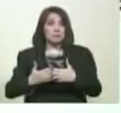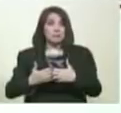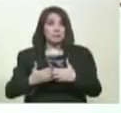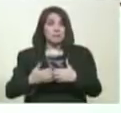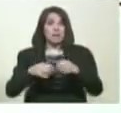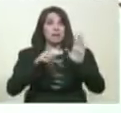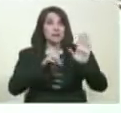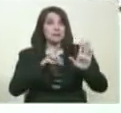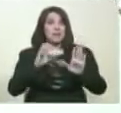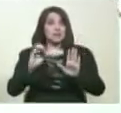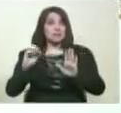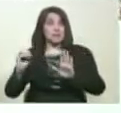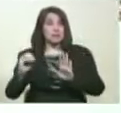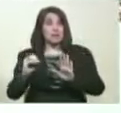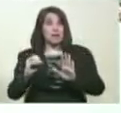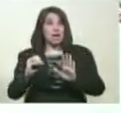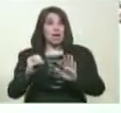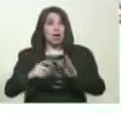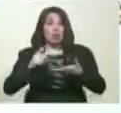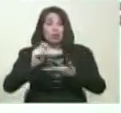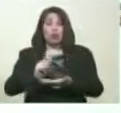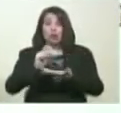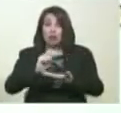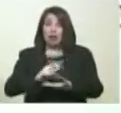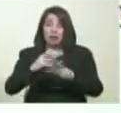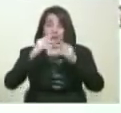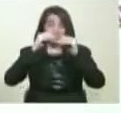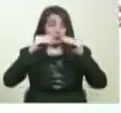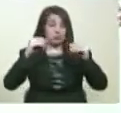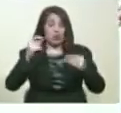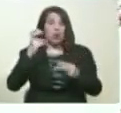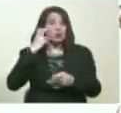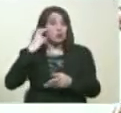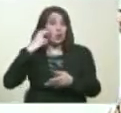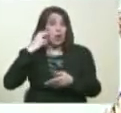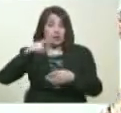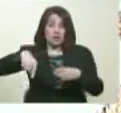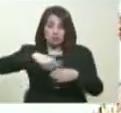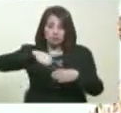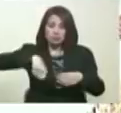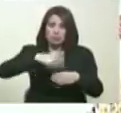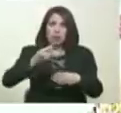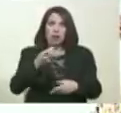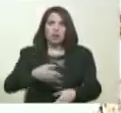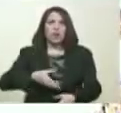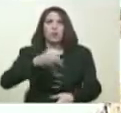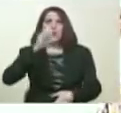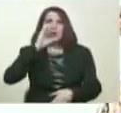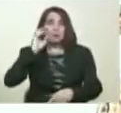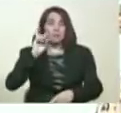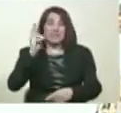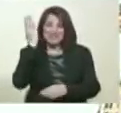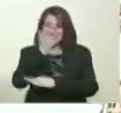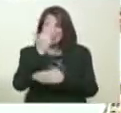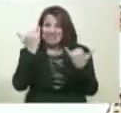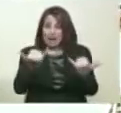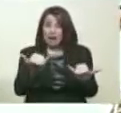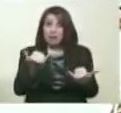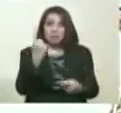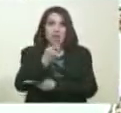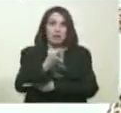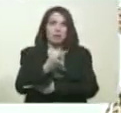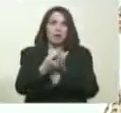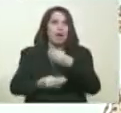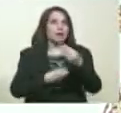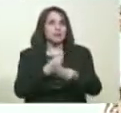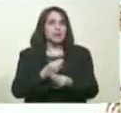de 600 toneladas de producto en polvo. Imagínate. ¿Ok? Excelente. Eso es inmediato, Tarek. Estado Miranda y más